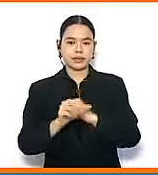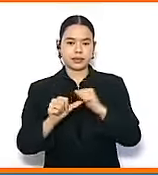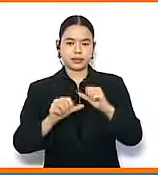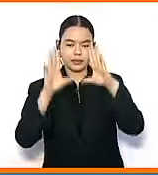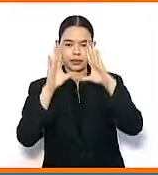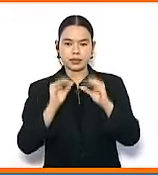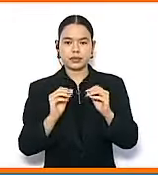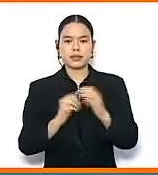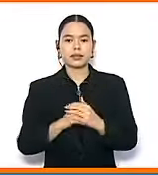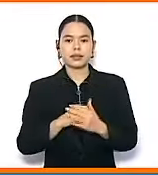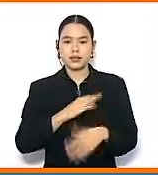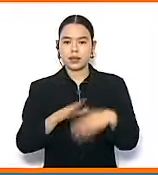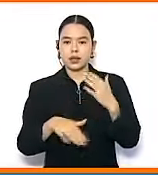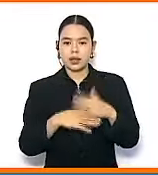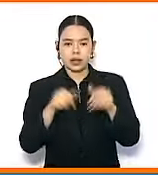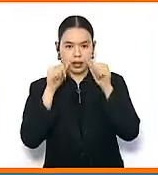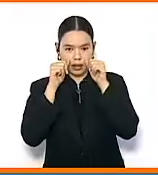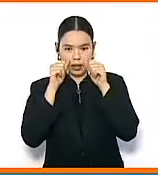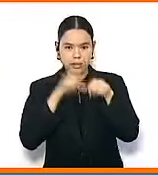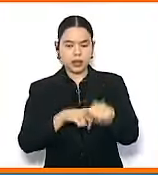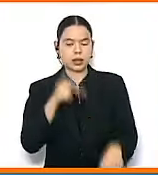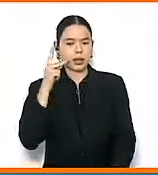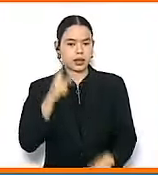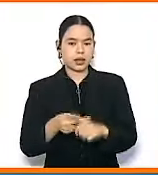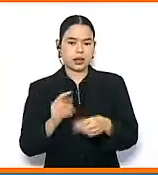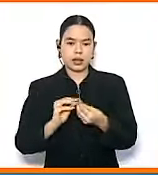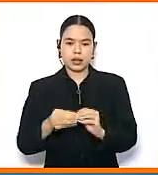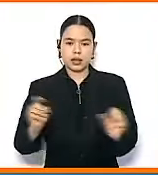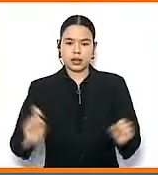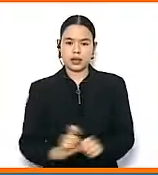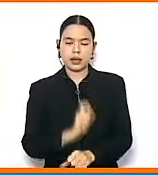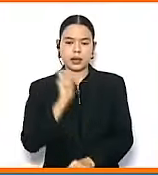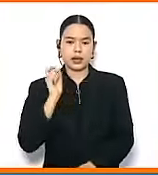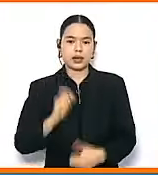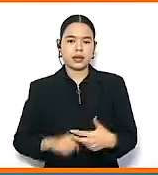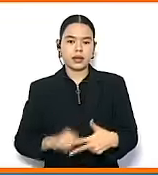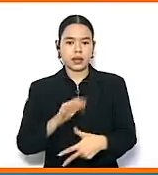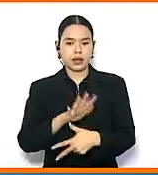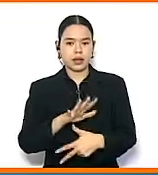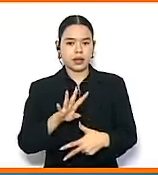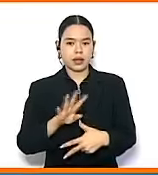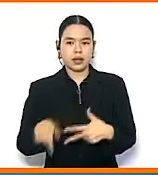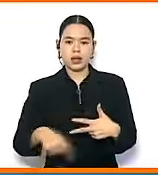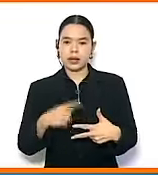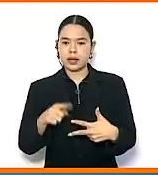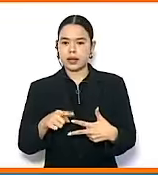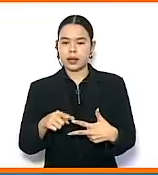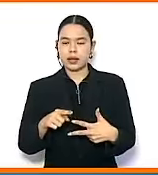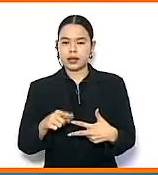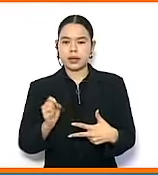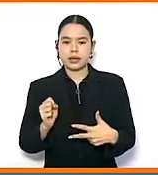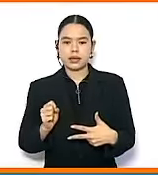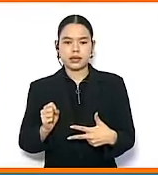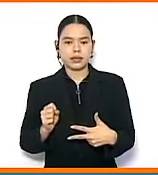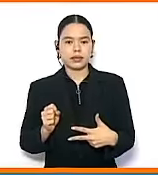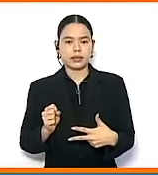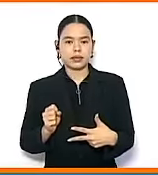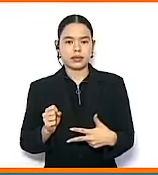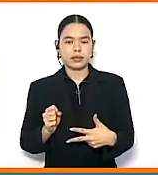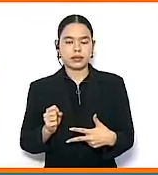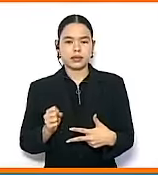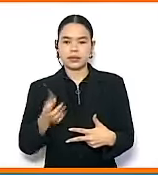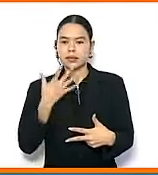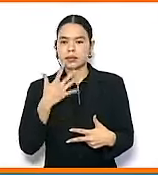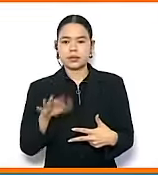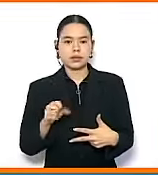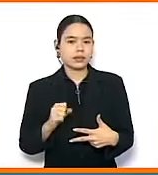noche. Atentos porque ese primer número es 54, segundo número.